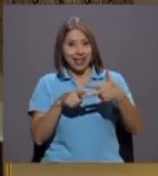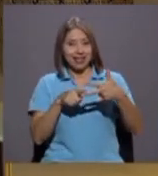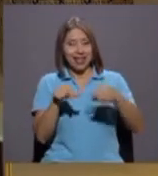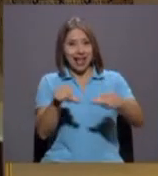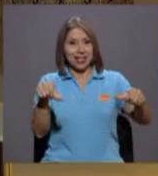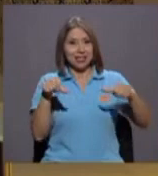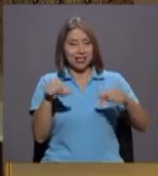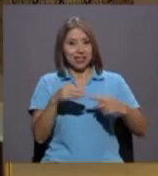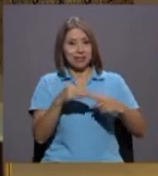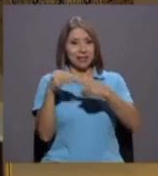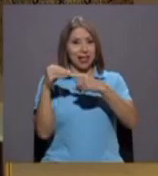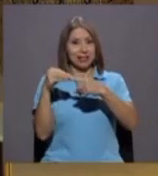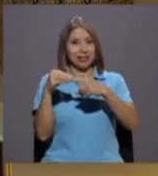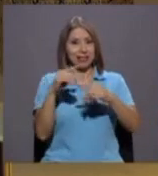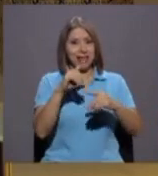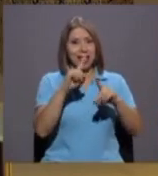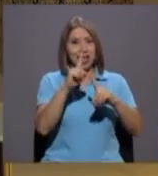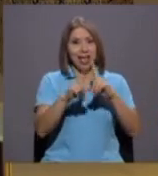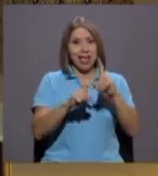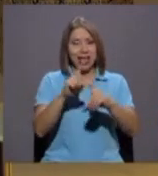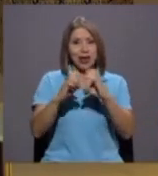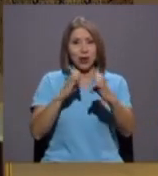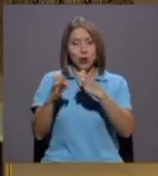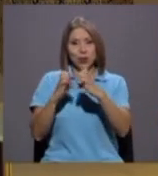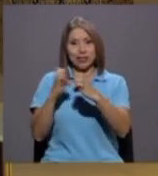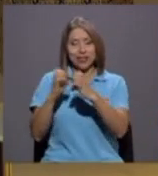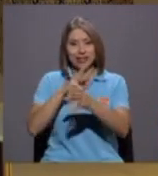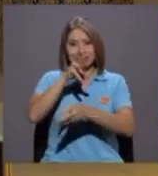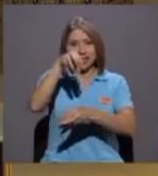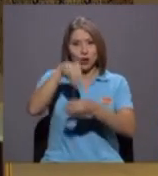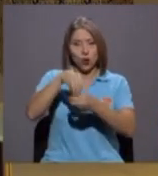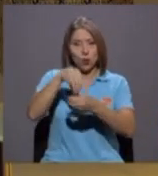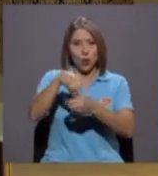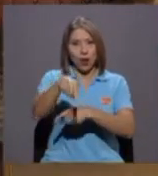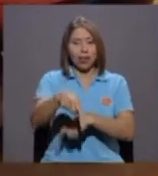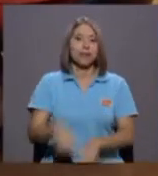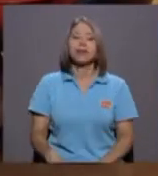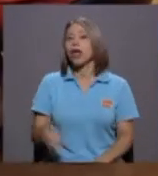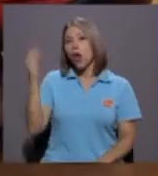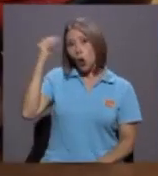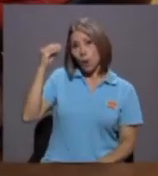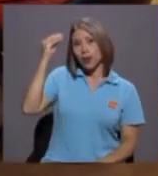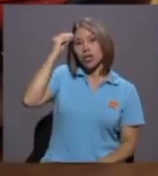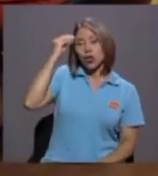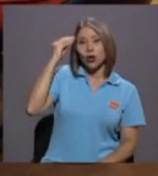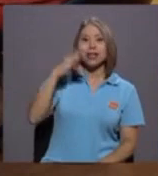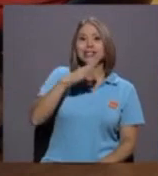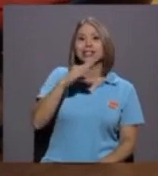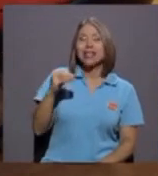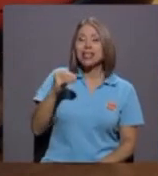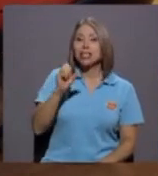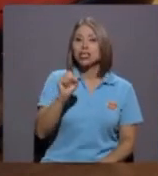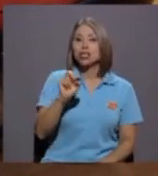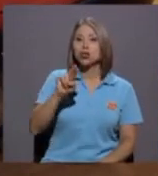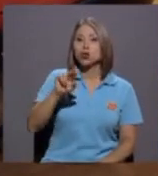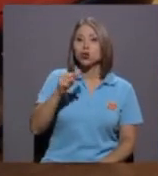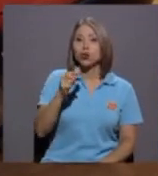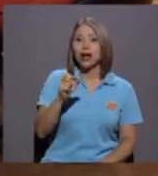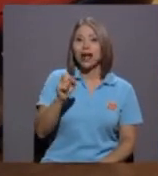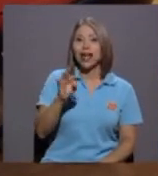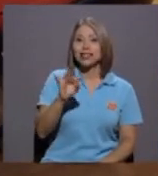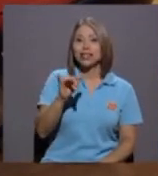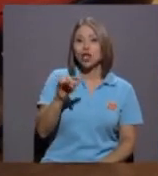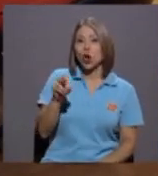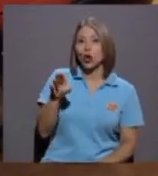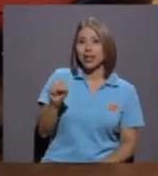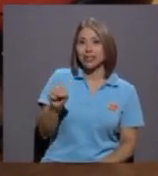de las encuestas que están incorporadas en esta memoria. De las opiniones y sugestiones. Correcto. Bueno,